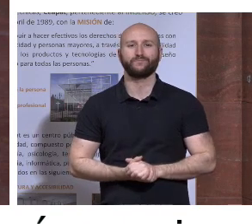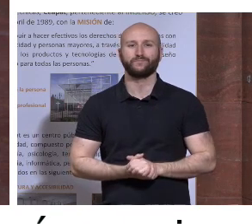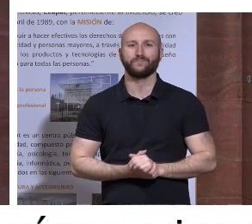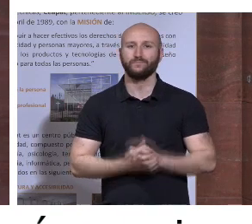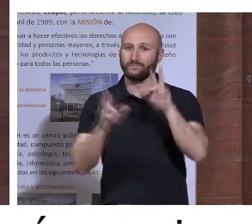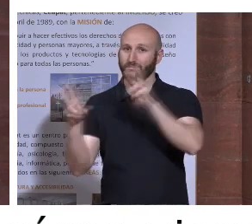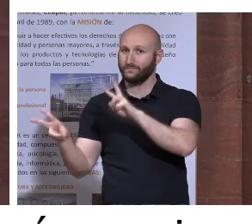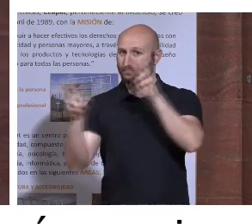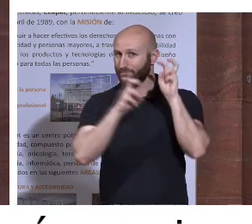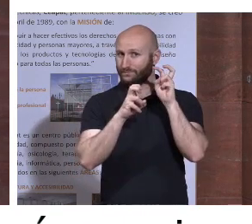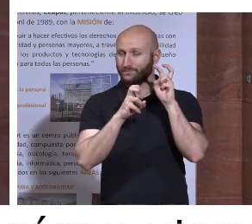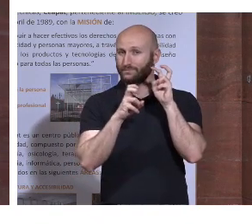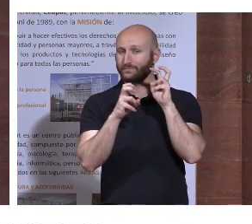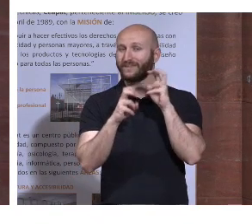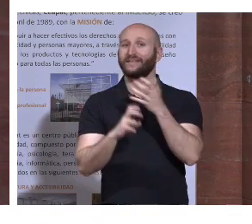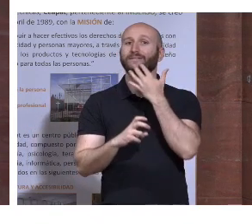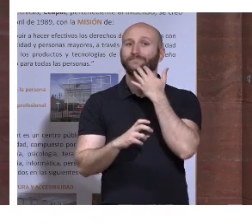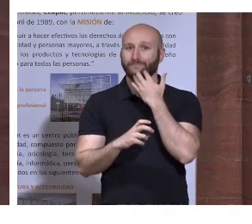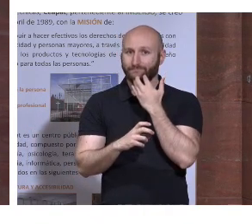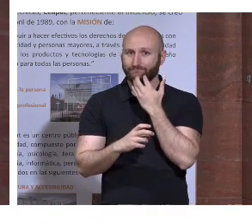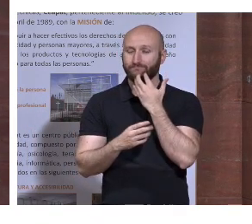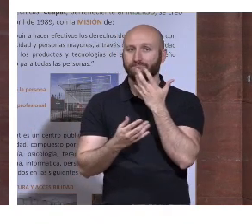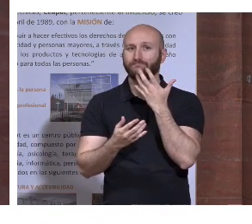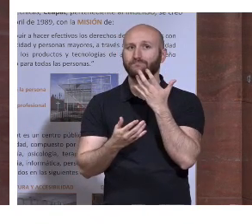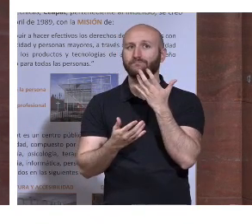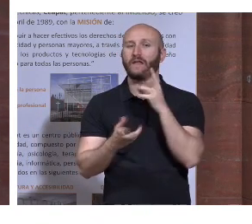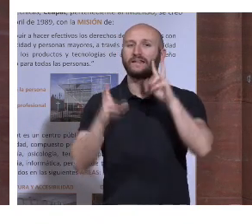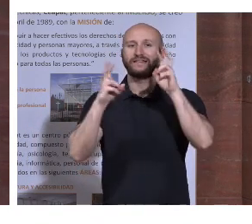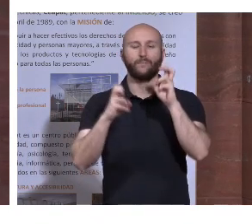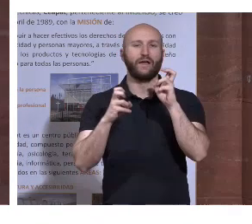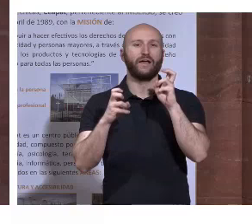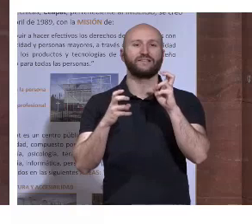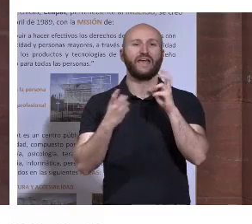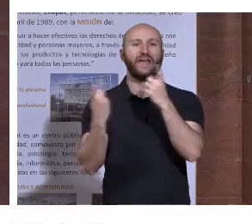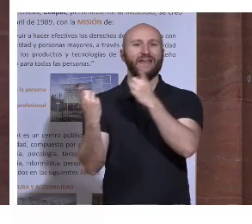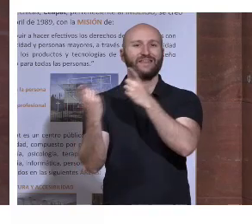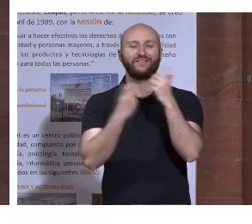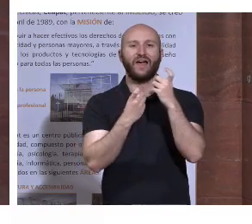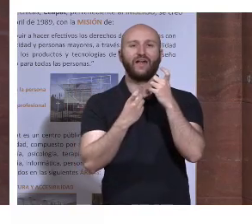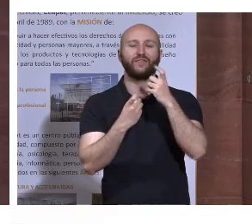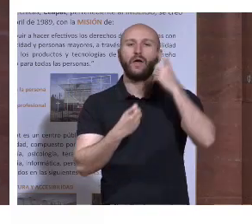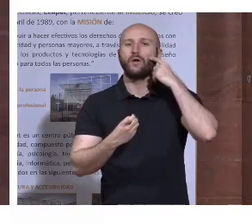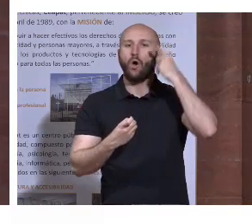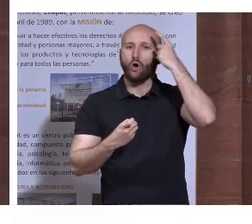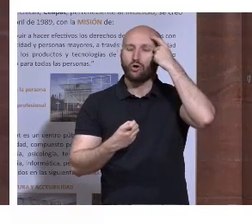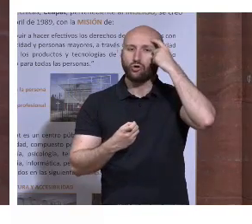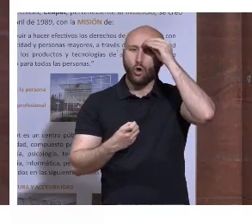Innovamos cuando planteamos, pues eso os decía, pues temas como de accesibilidad cognitiva, que hablaba también Isabel,